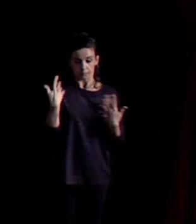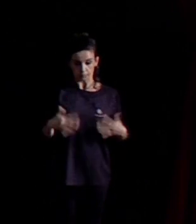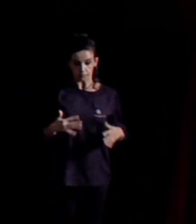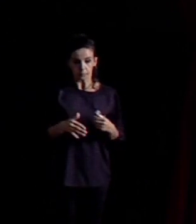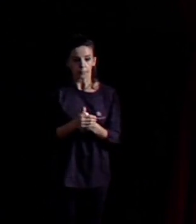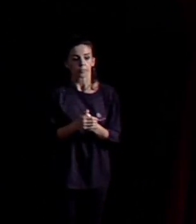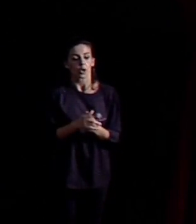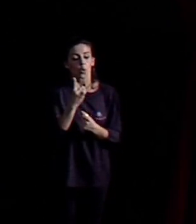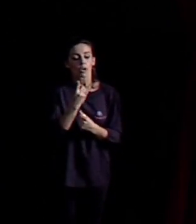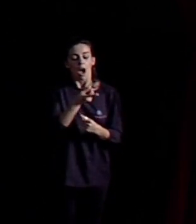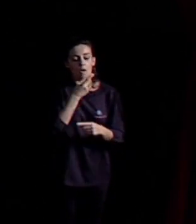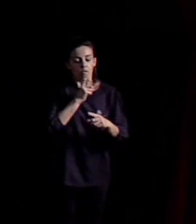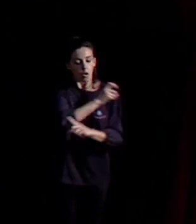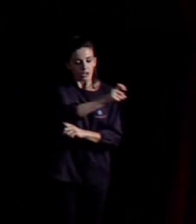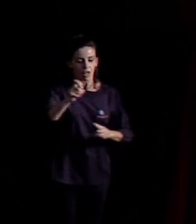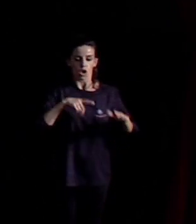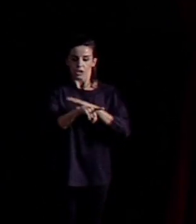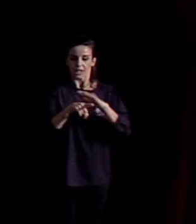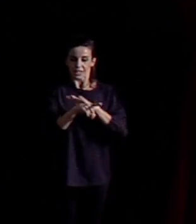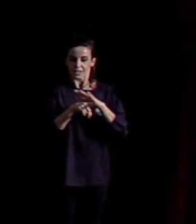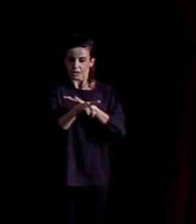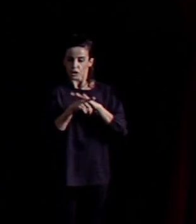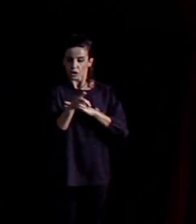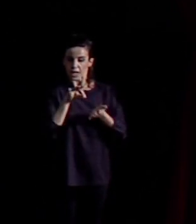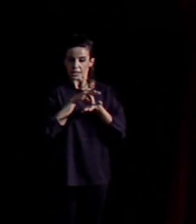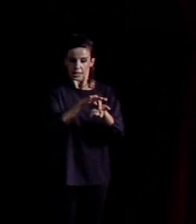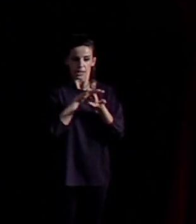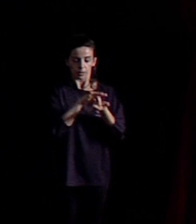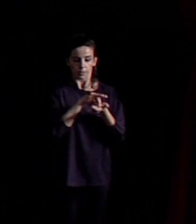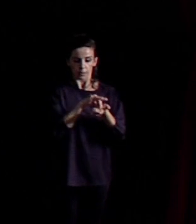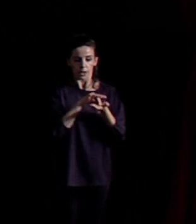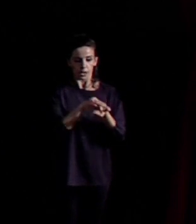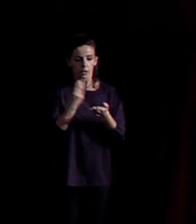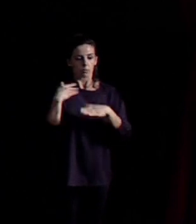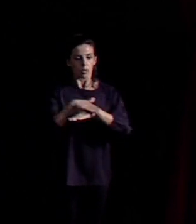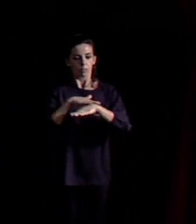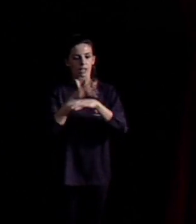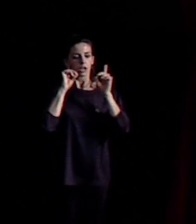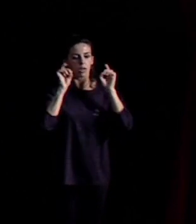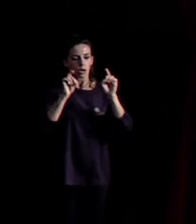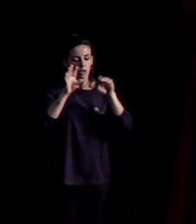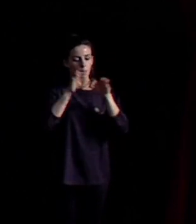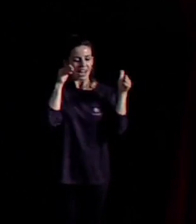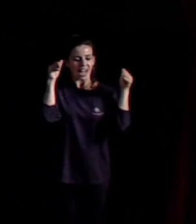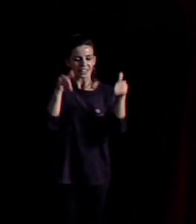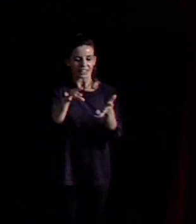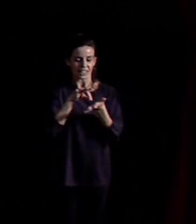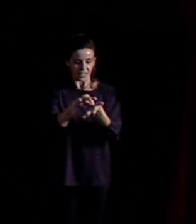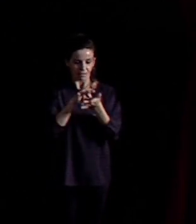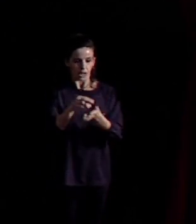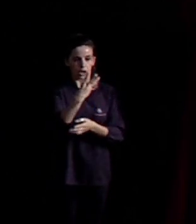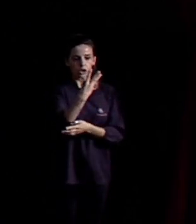ANAR, que es una fundación que gestiona el servicio del Ministerio de Educación para atender consultas, el